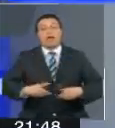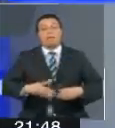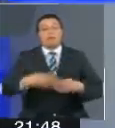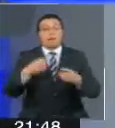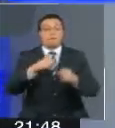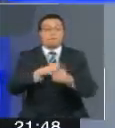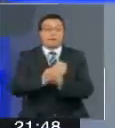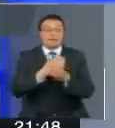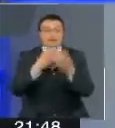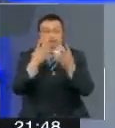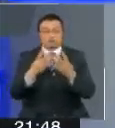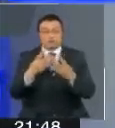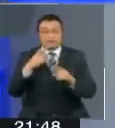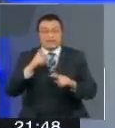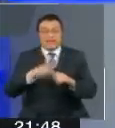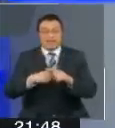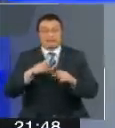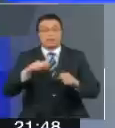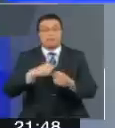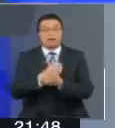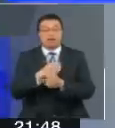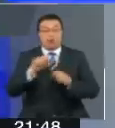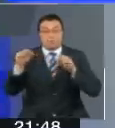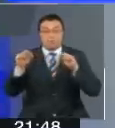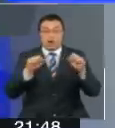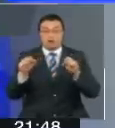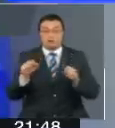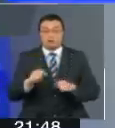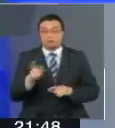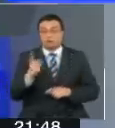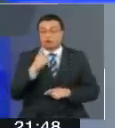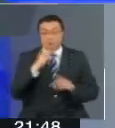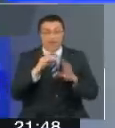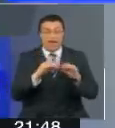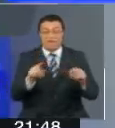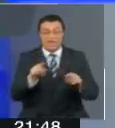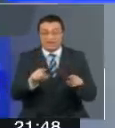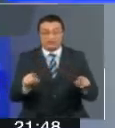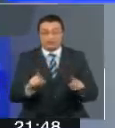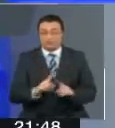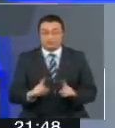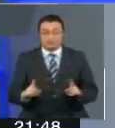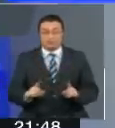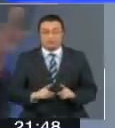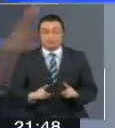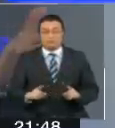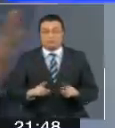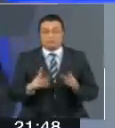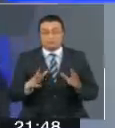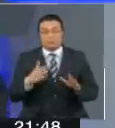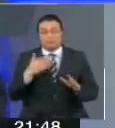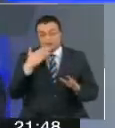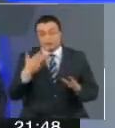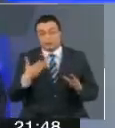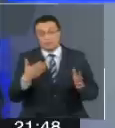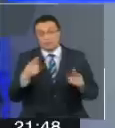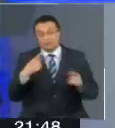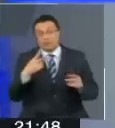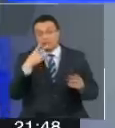presos, de los expresos políticos. No se habla de ello mientras vemos a